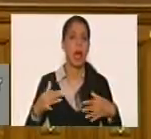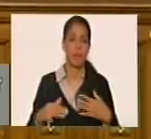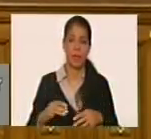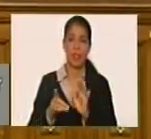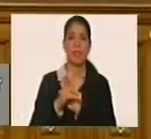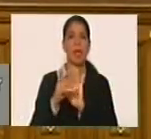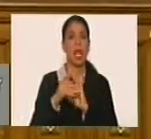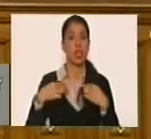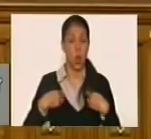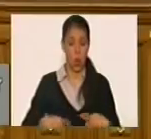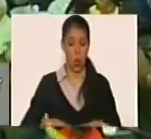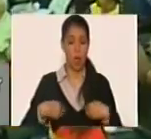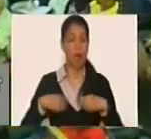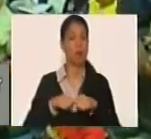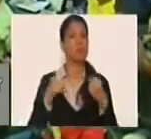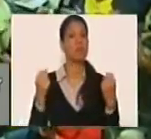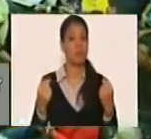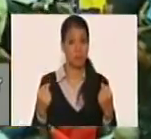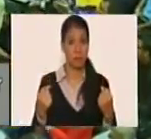humanos.